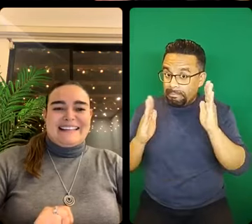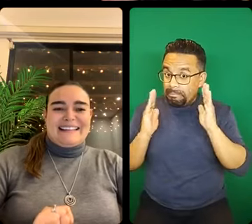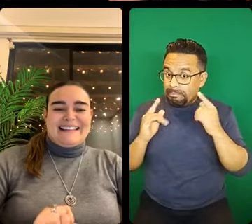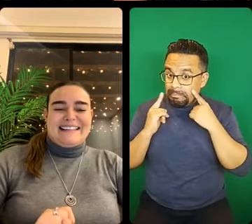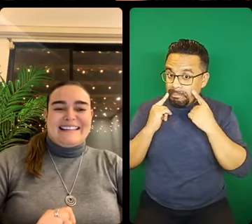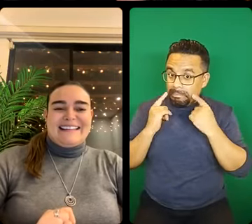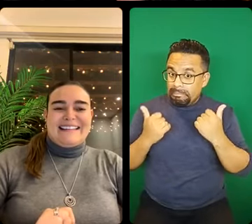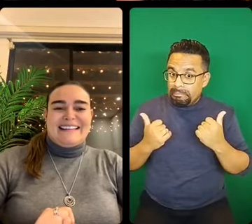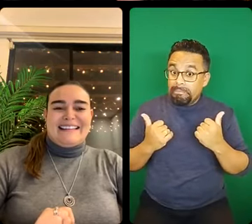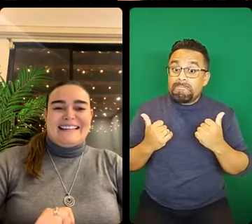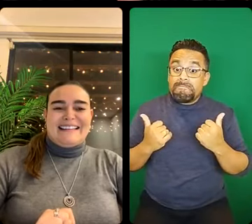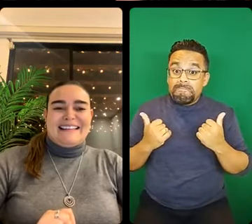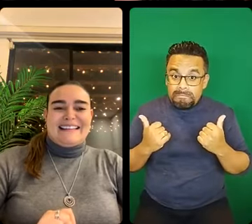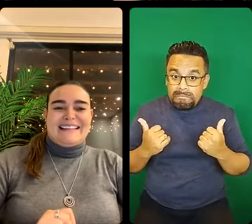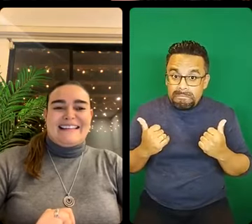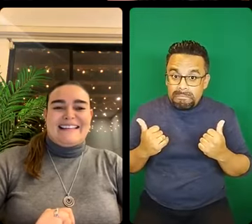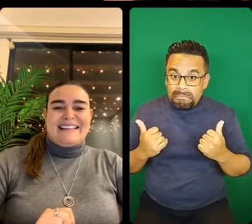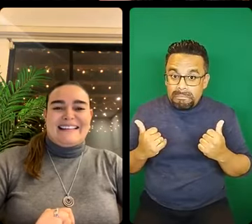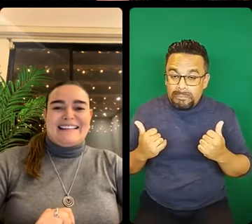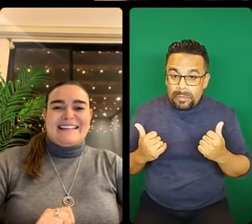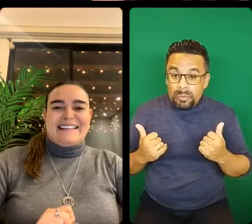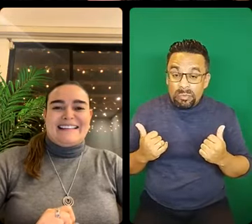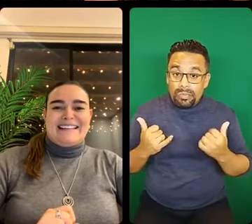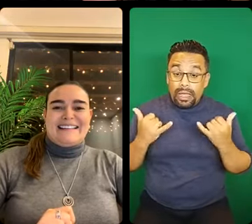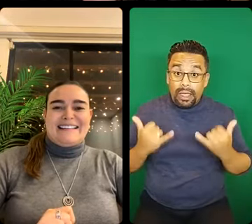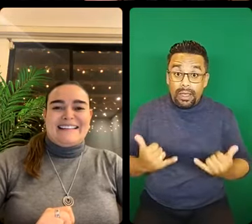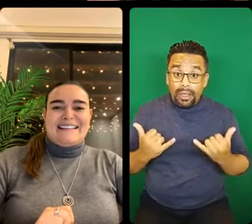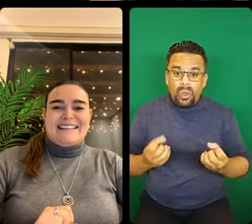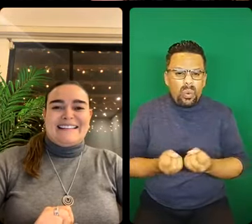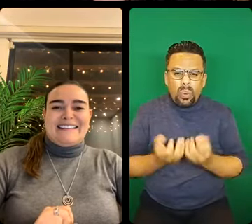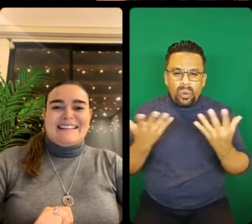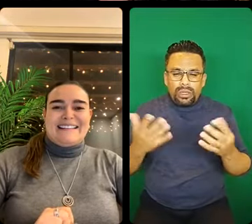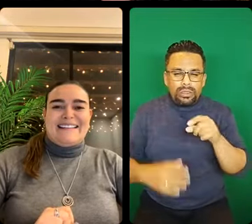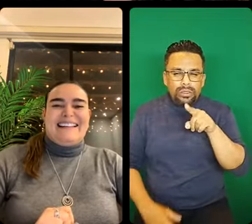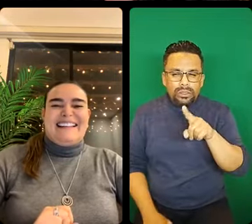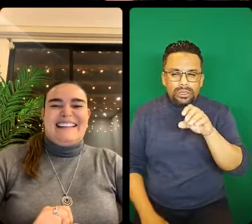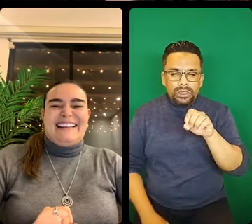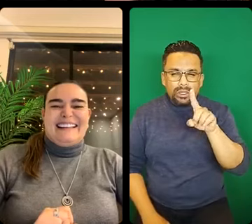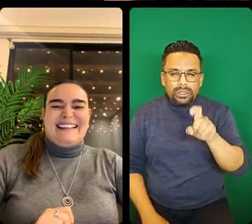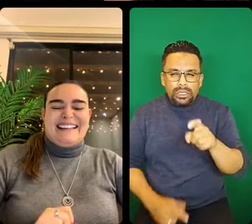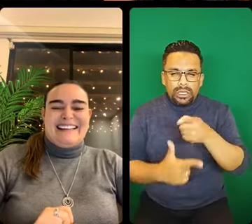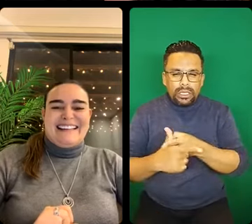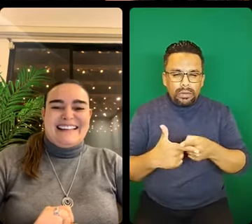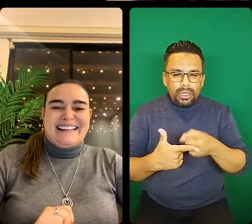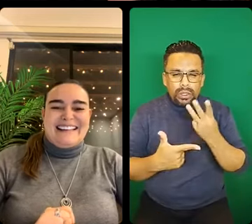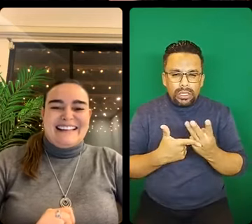con... Voy a leer. 106 dividido 3, ¿cuánto da?